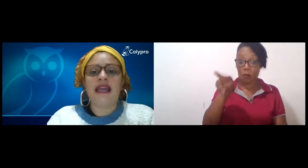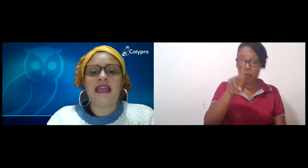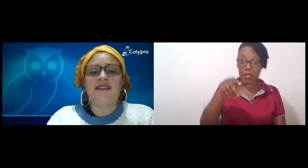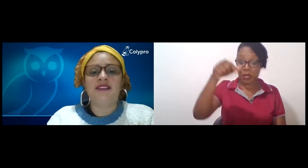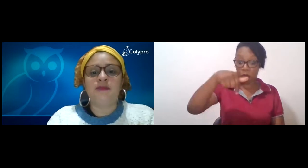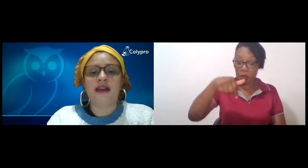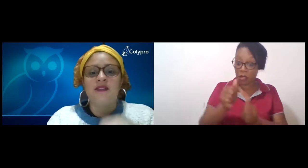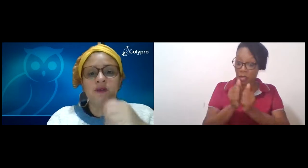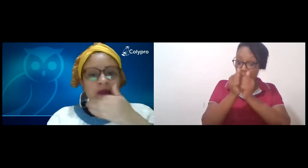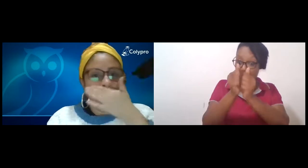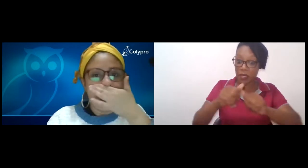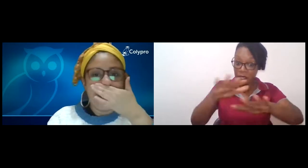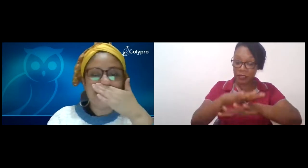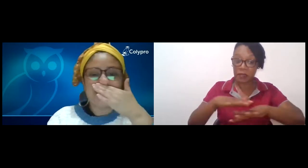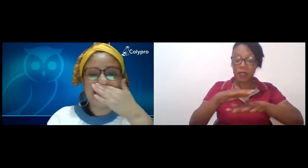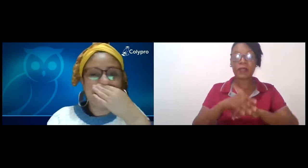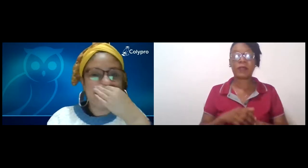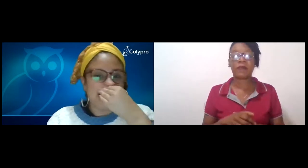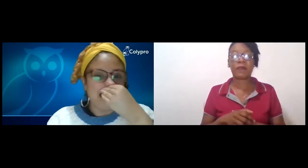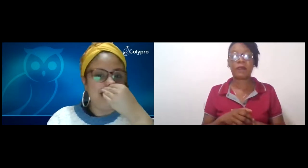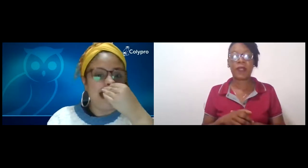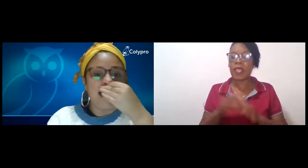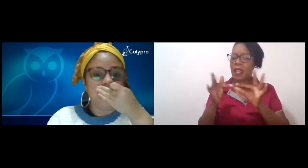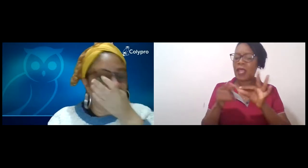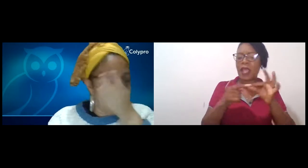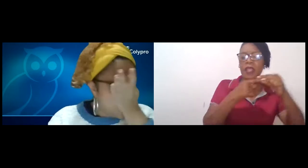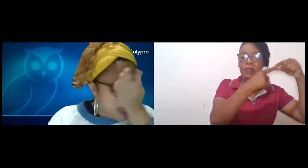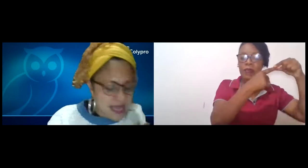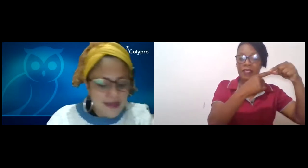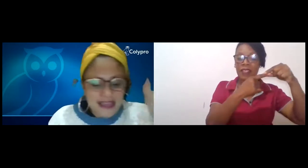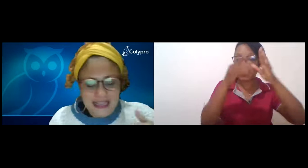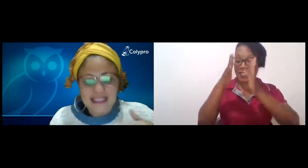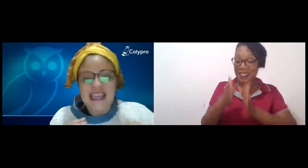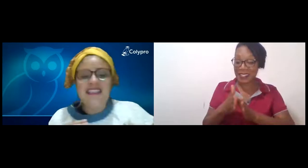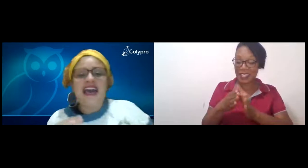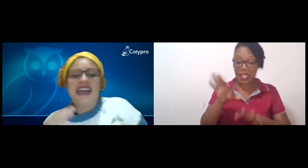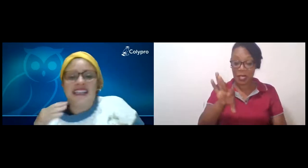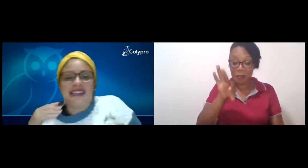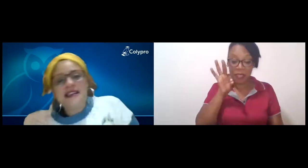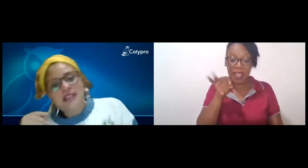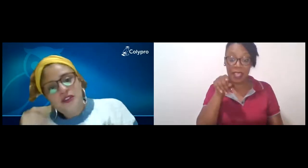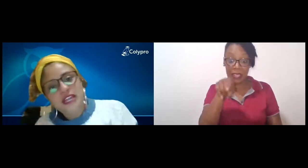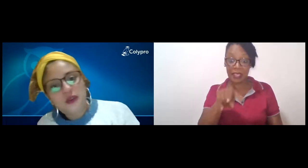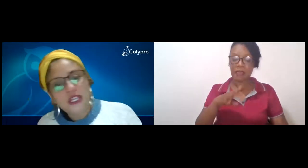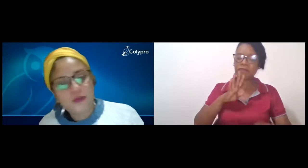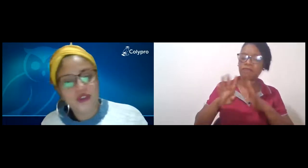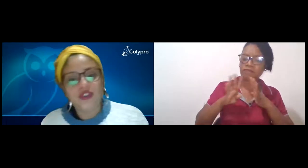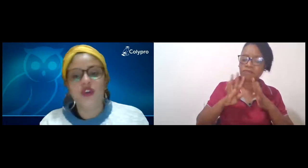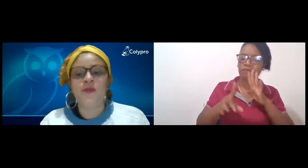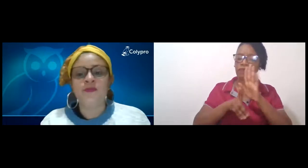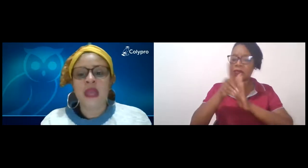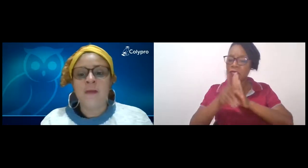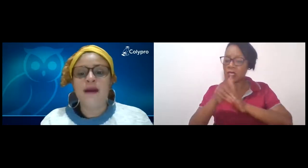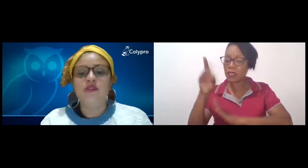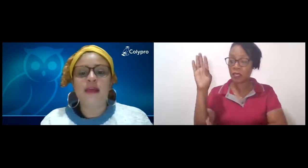acompaña en este espacio, a la especialista invitada, ¿verdad? Y mientras ella está desarrollando la